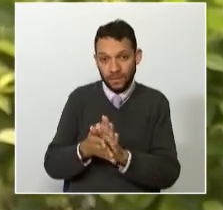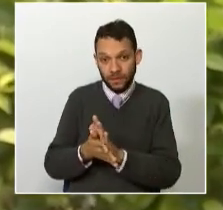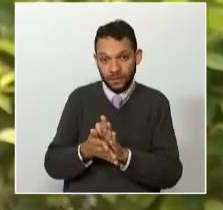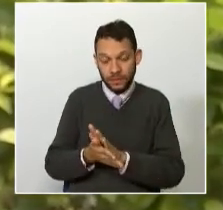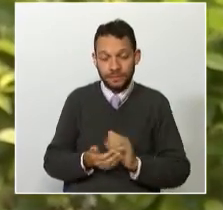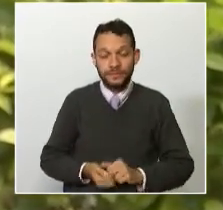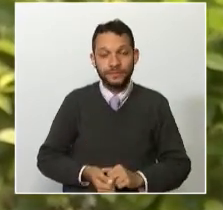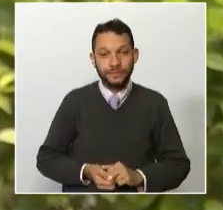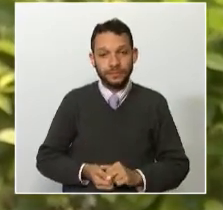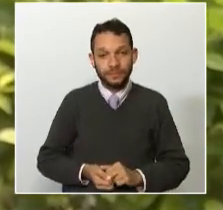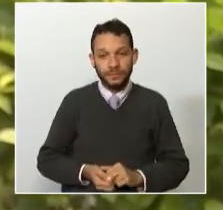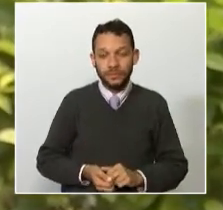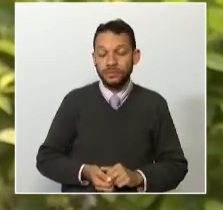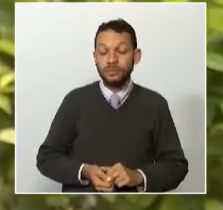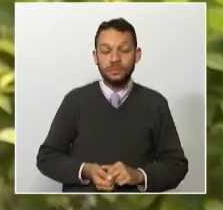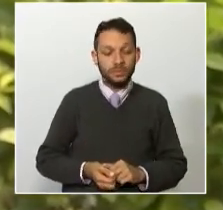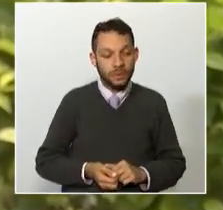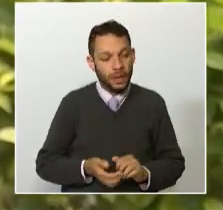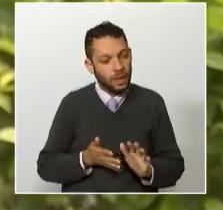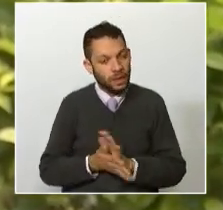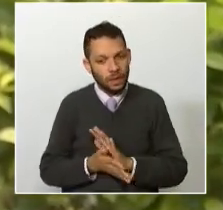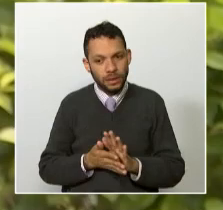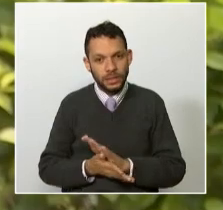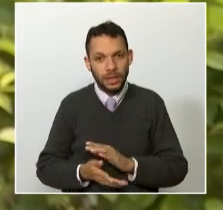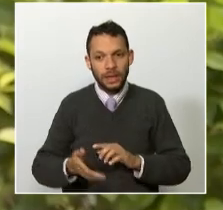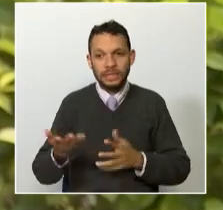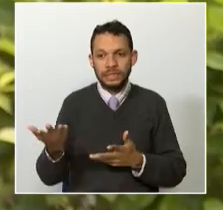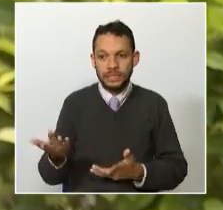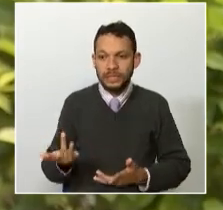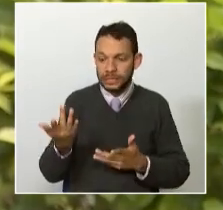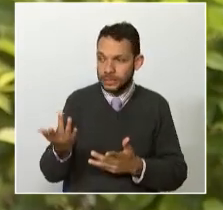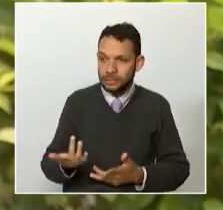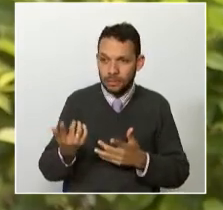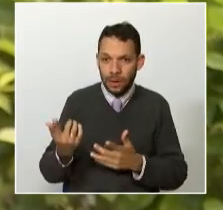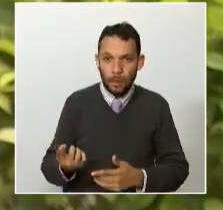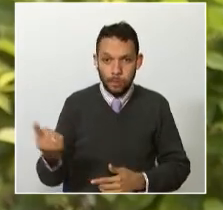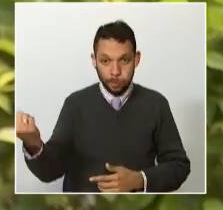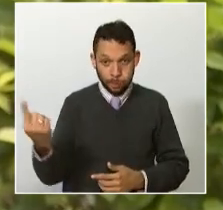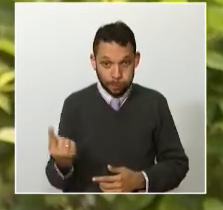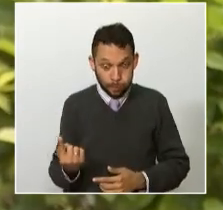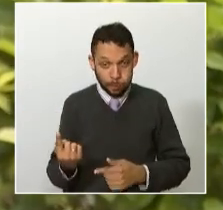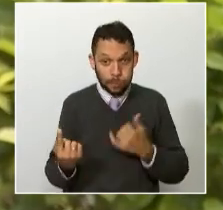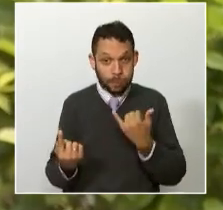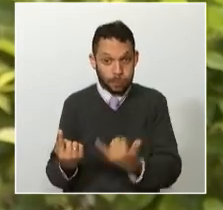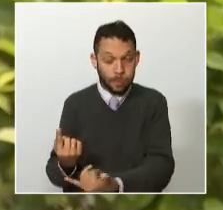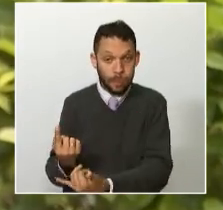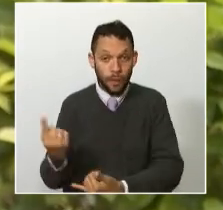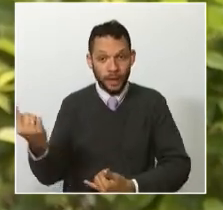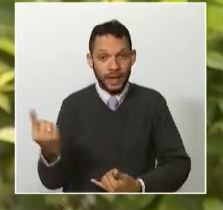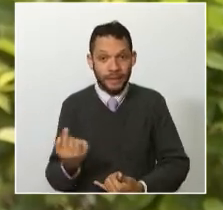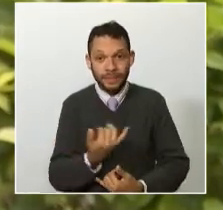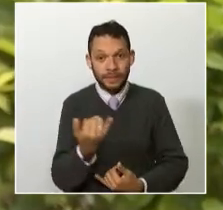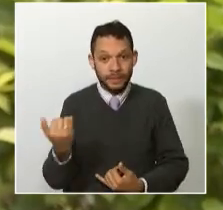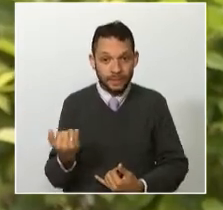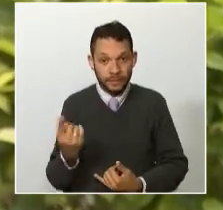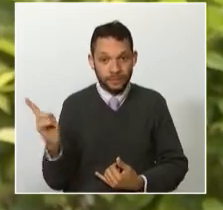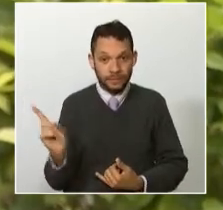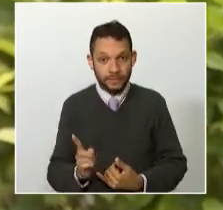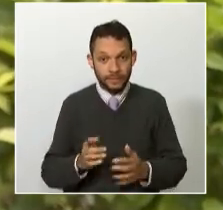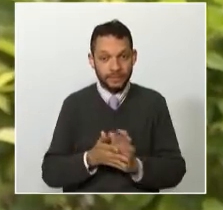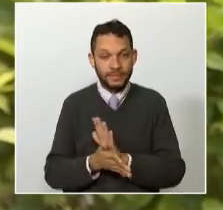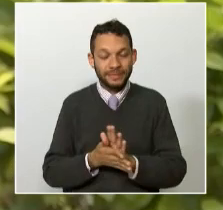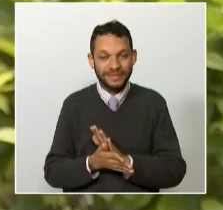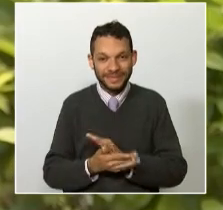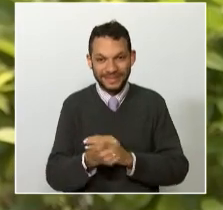dice, doctor, muchos pacientes en la sala de espera, cuando tengo la oportunidad, muchas veces no alcanzo